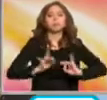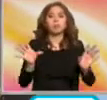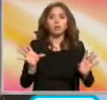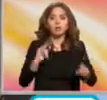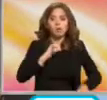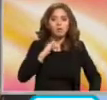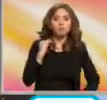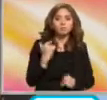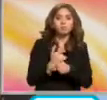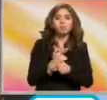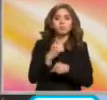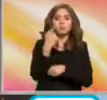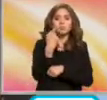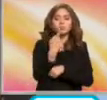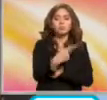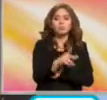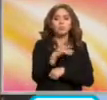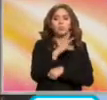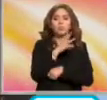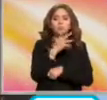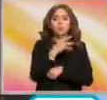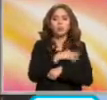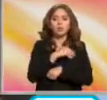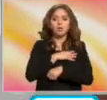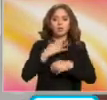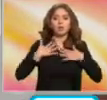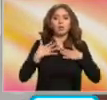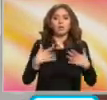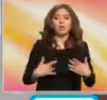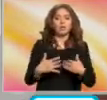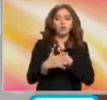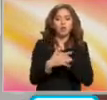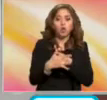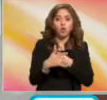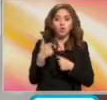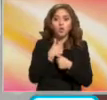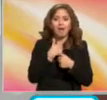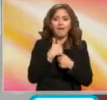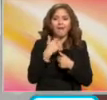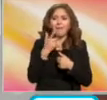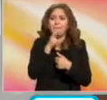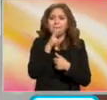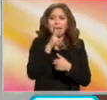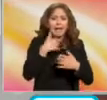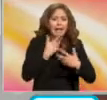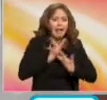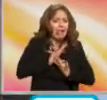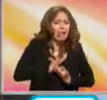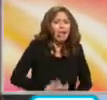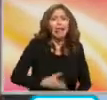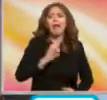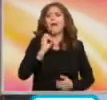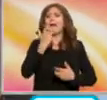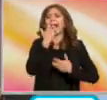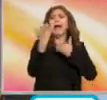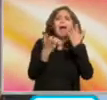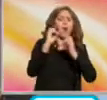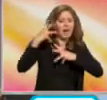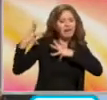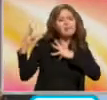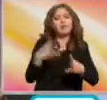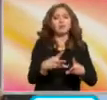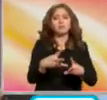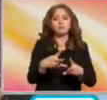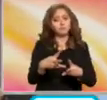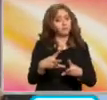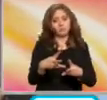lo encontré en un momento de intimidad consigo mismo. Antes de gritar, de asustarme o de regañar. Bueno, en primer